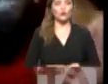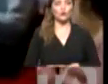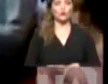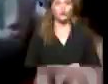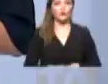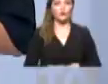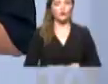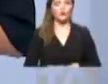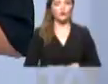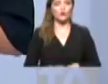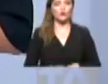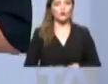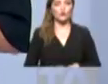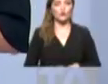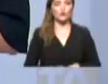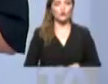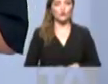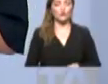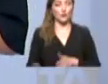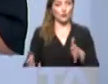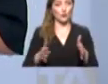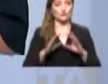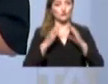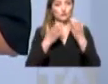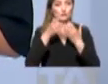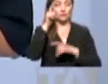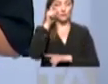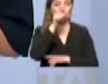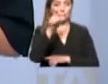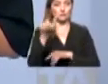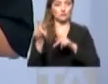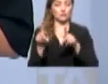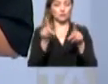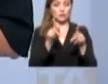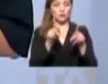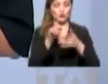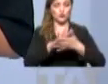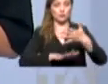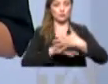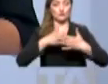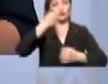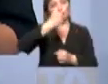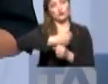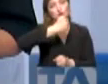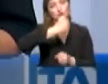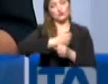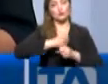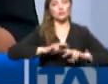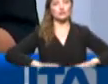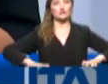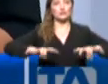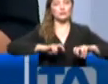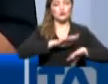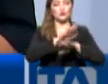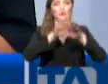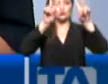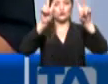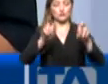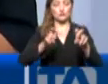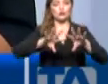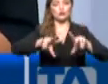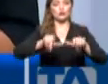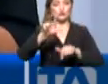horas. Y la Comisión de Fiscalización tiene listo el cronograma de trabajo frente a la investigación del caso Arroz